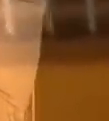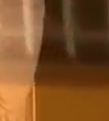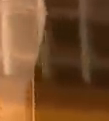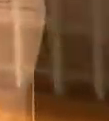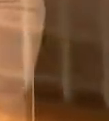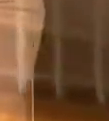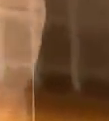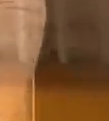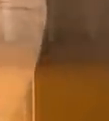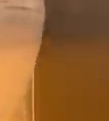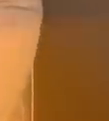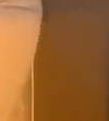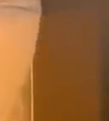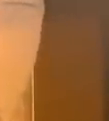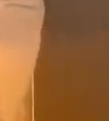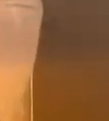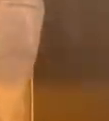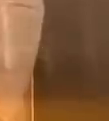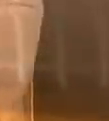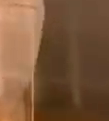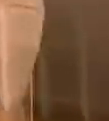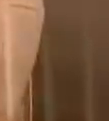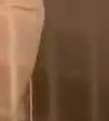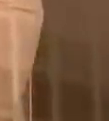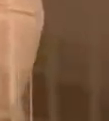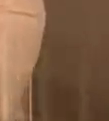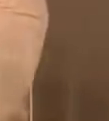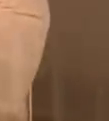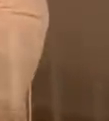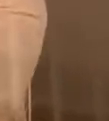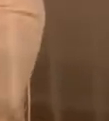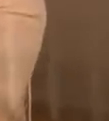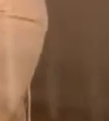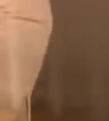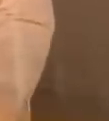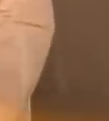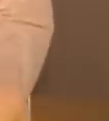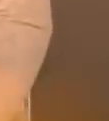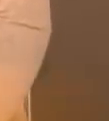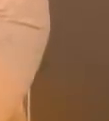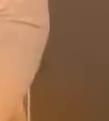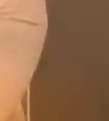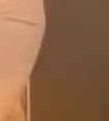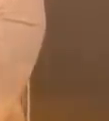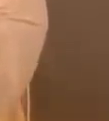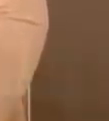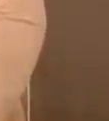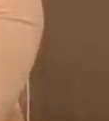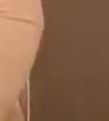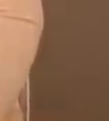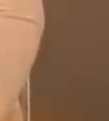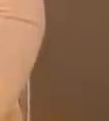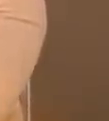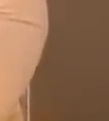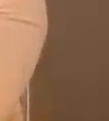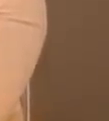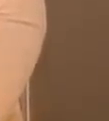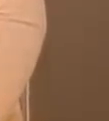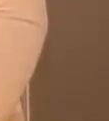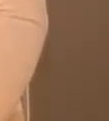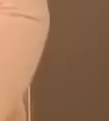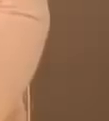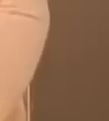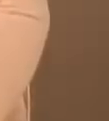Somos de distintas formas, son diversos los colores, como flores en el